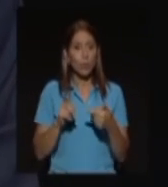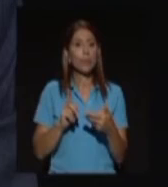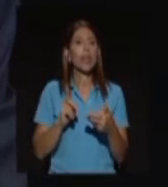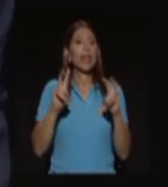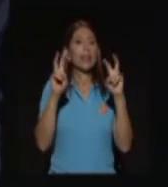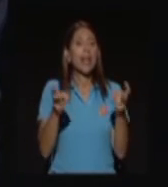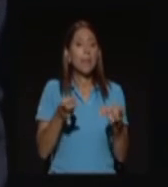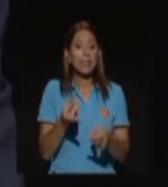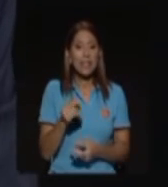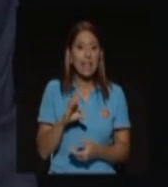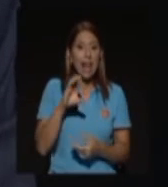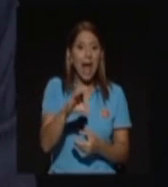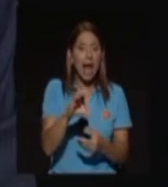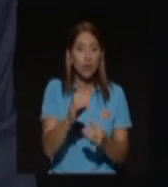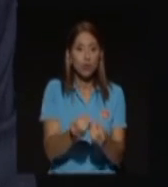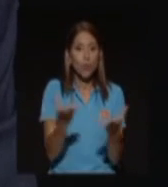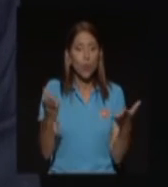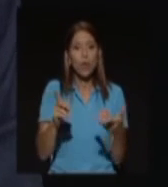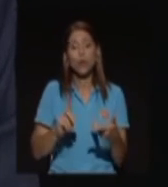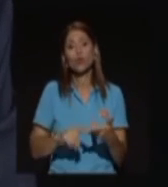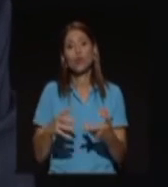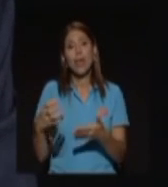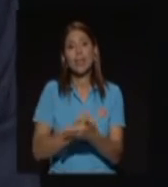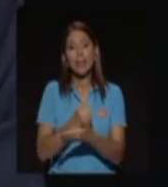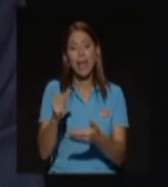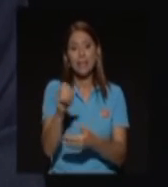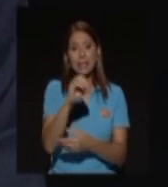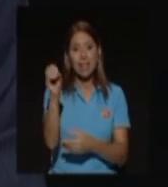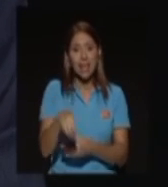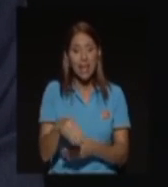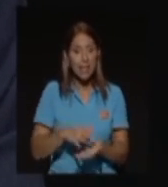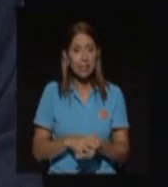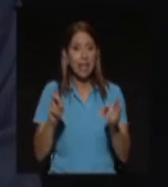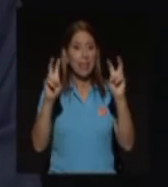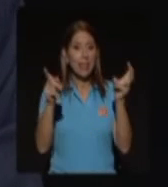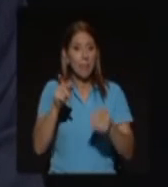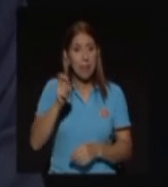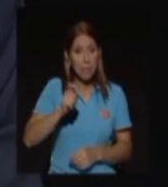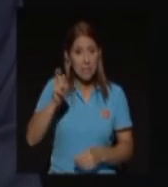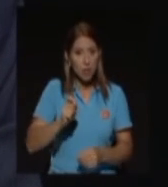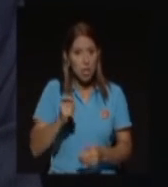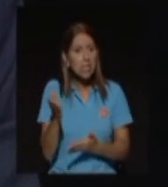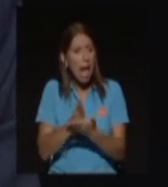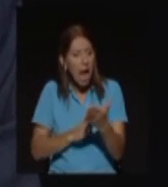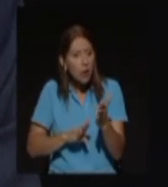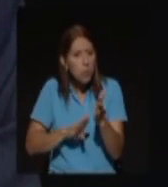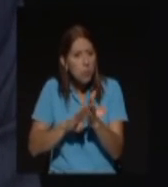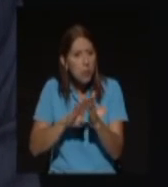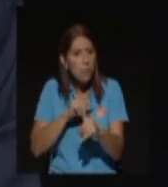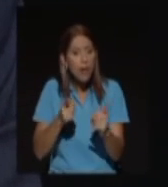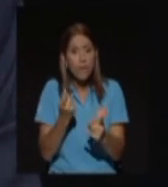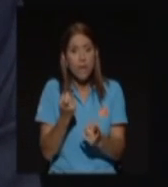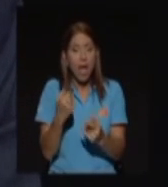tasa de interés, temas de pensiones, que algún progreso ha tenido, pero que todavía falta por